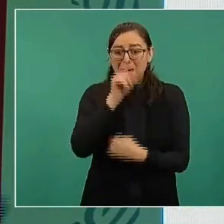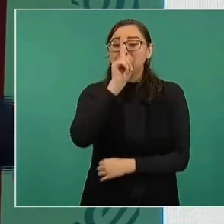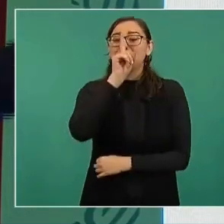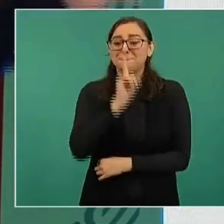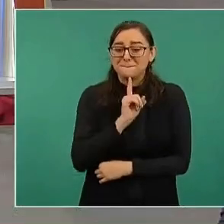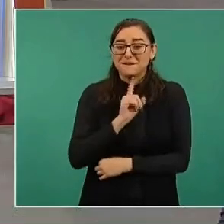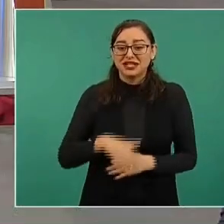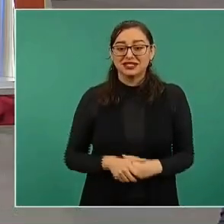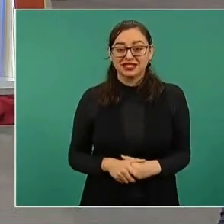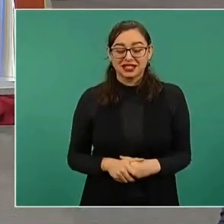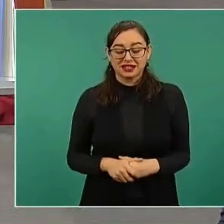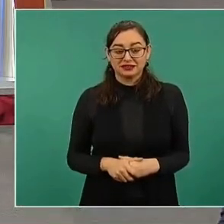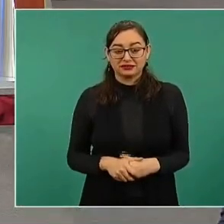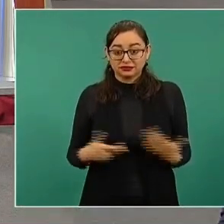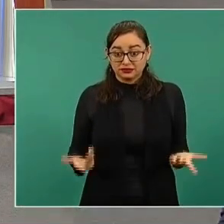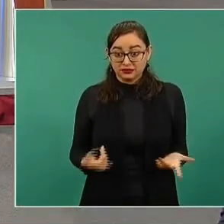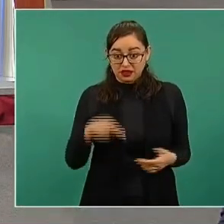Pero no es Fox,